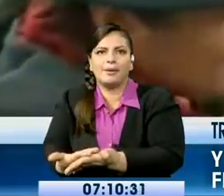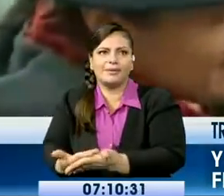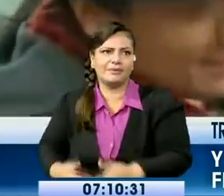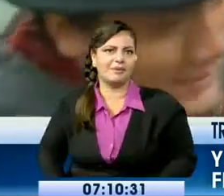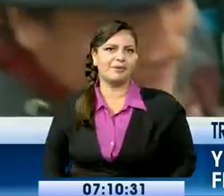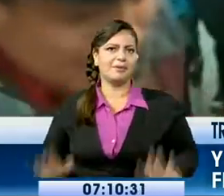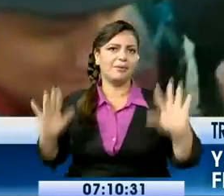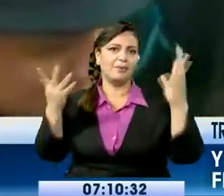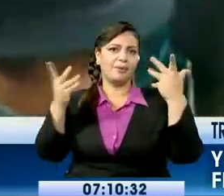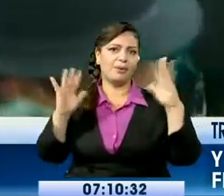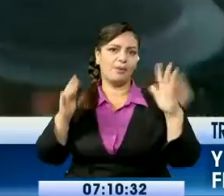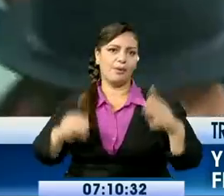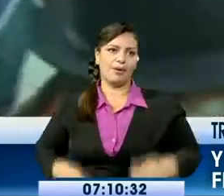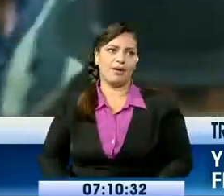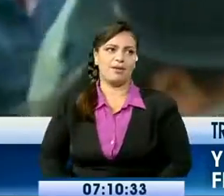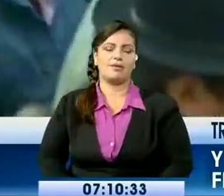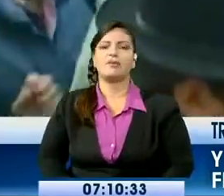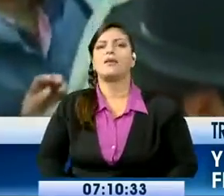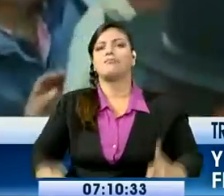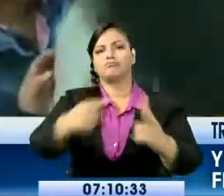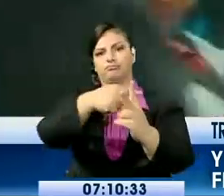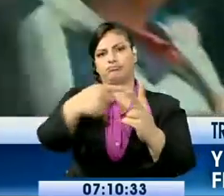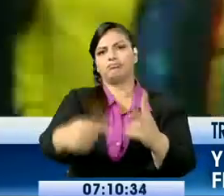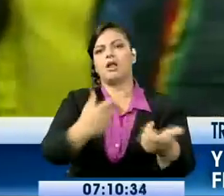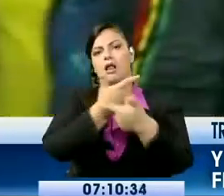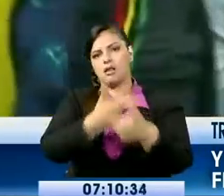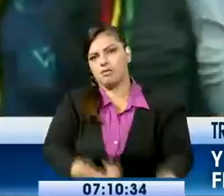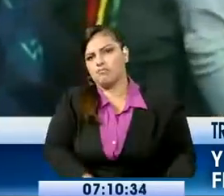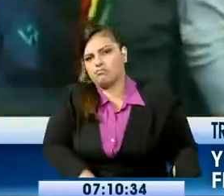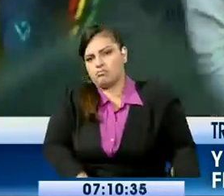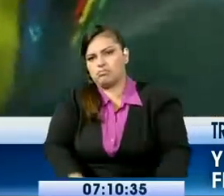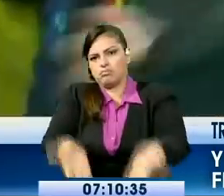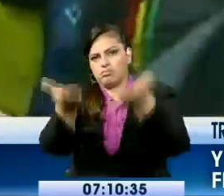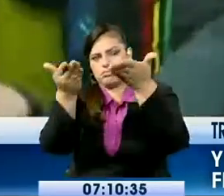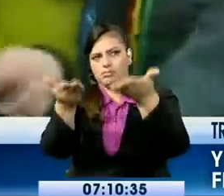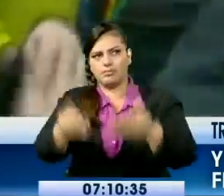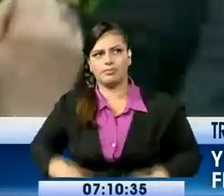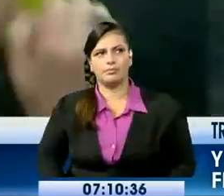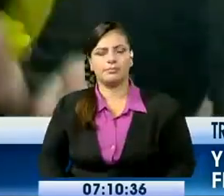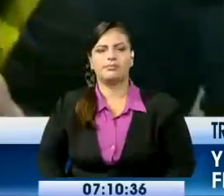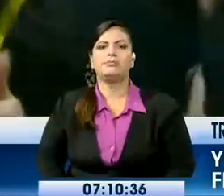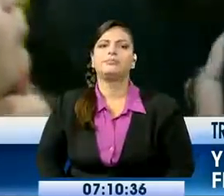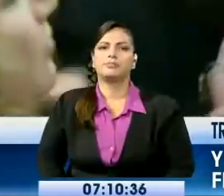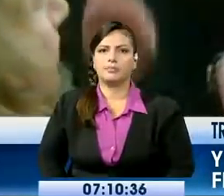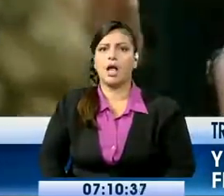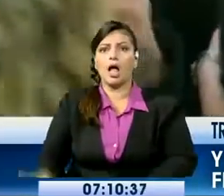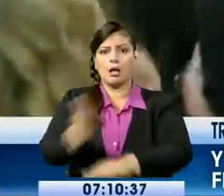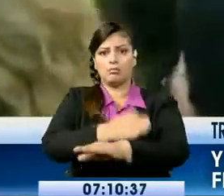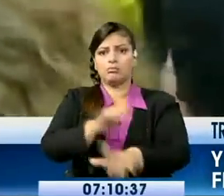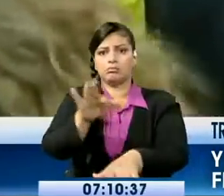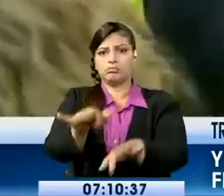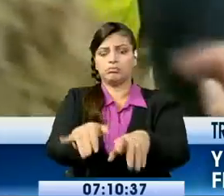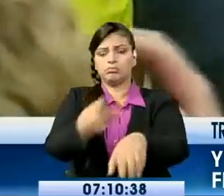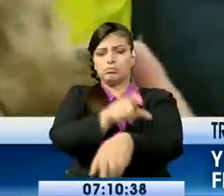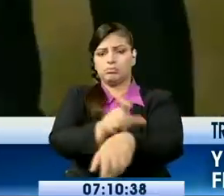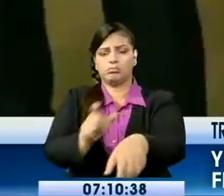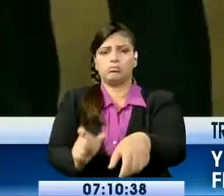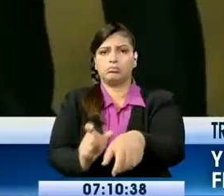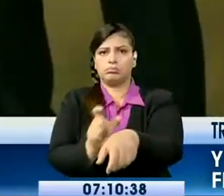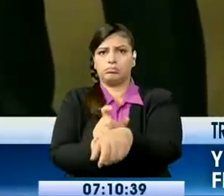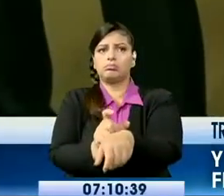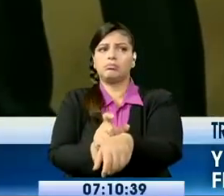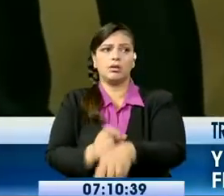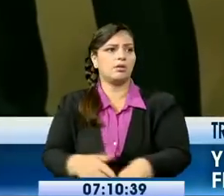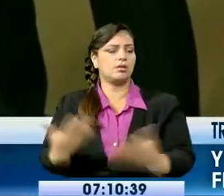Finalmente se dispuso el cese de todas las medidas cautelares aplicadas en su contra y el retiro del grillete electrónico. Informó Javier